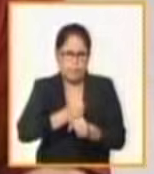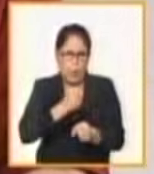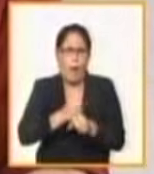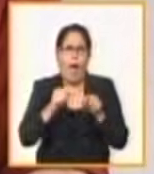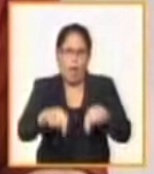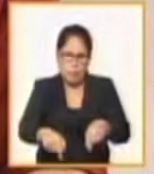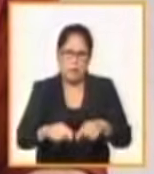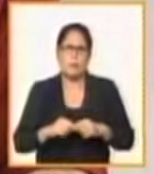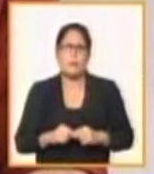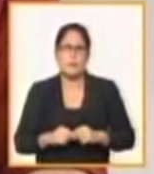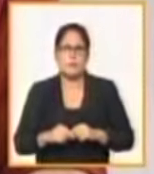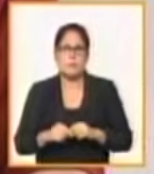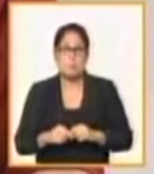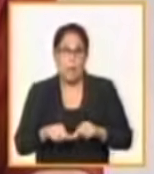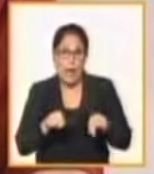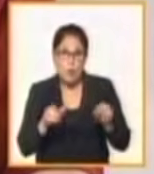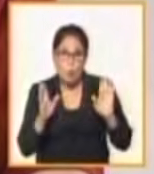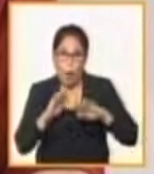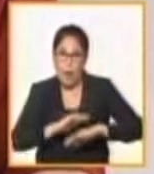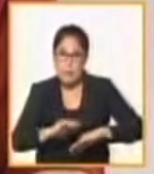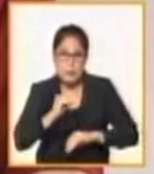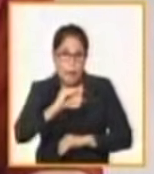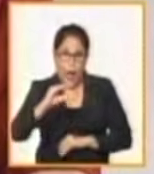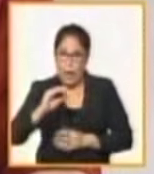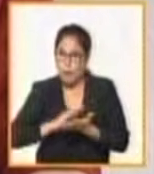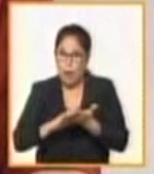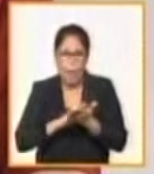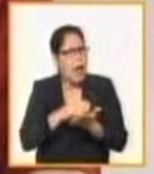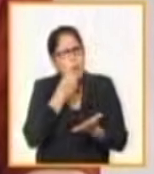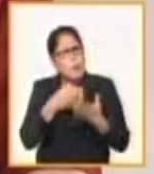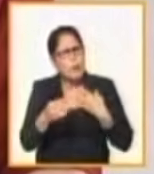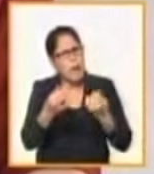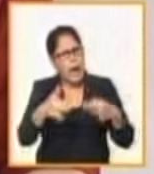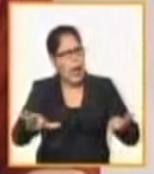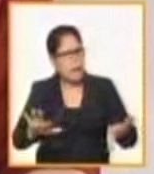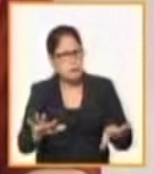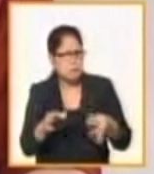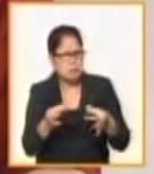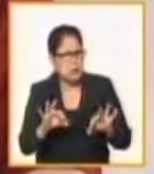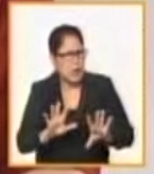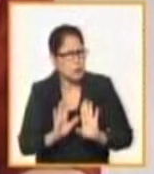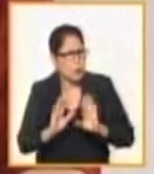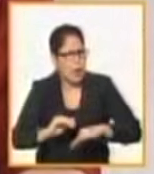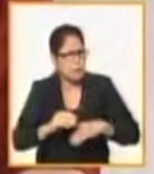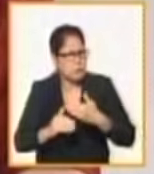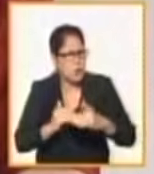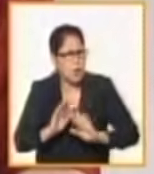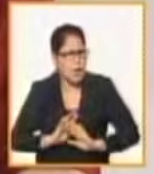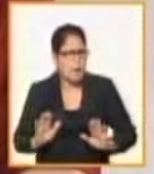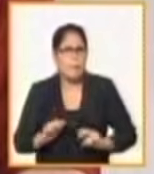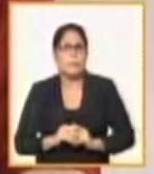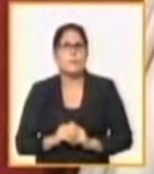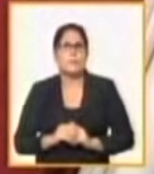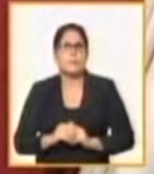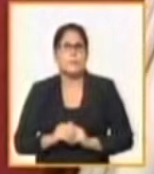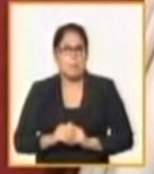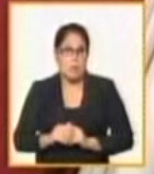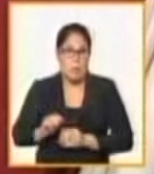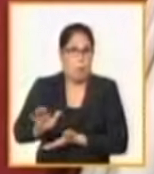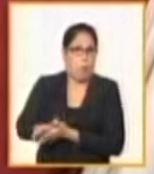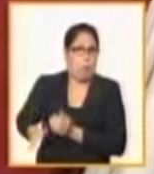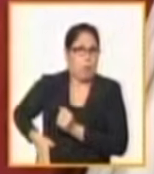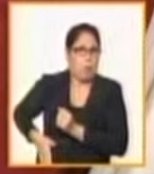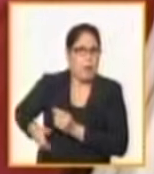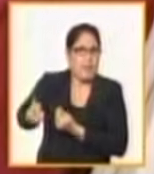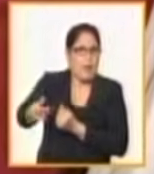Y él me dijo, aquí lo que no hay es salario. Digo, no importa, yo tenía había reservita. Mi reserva de